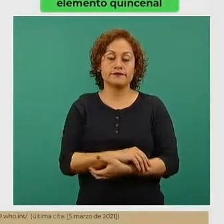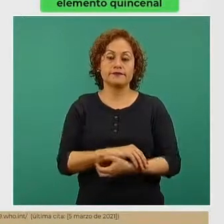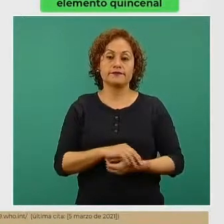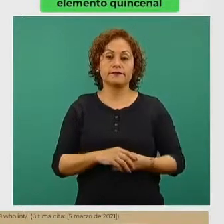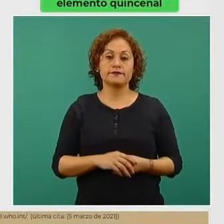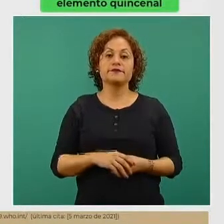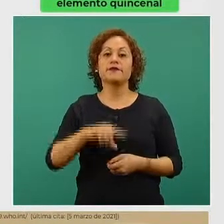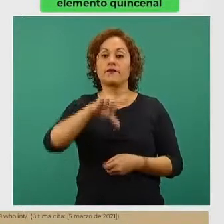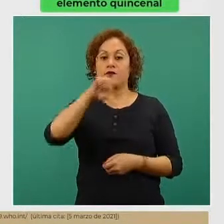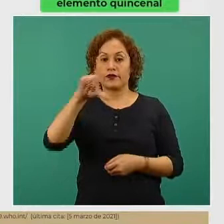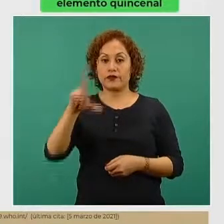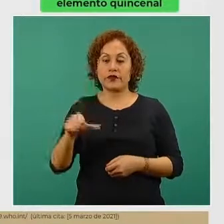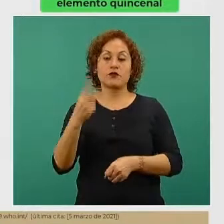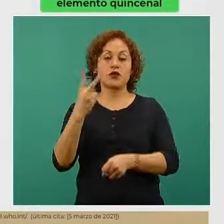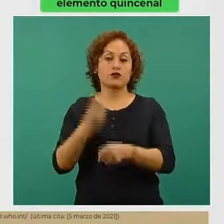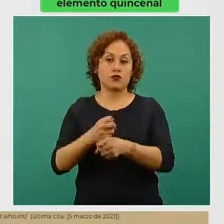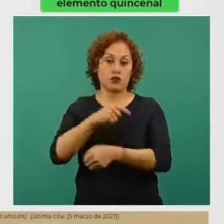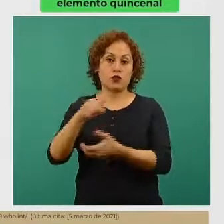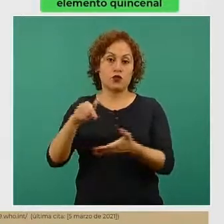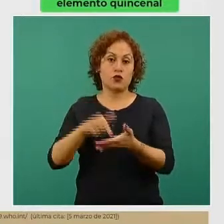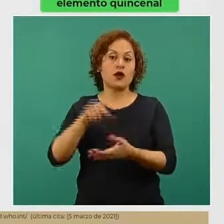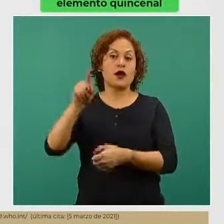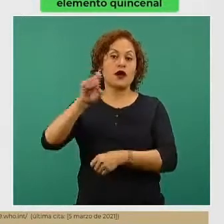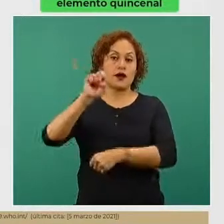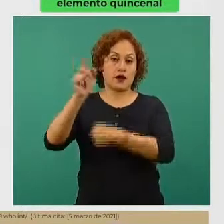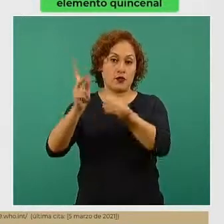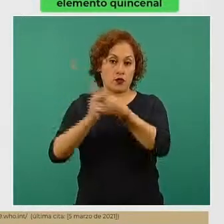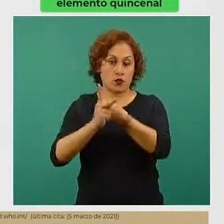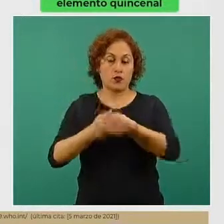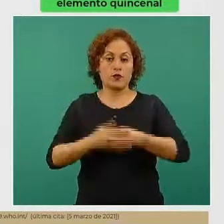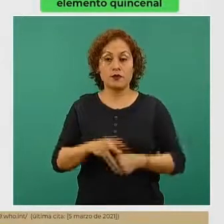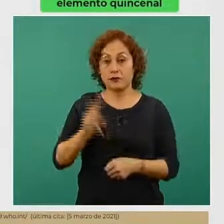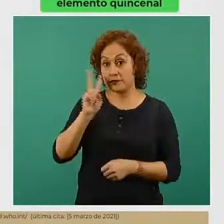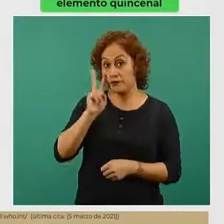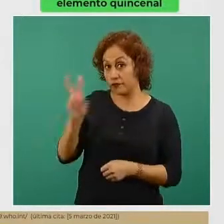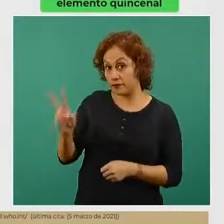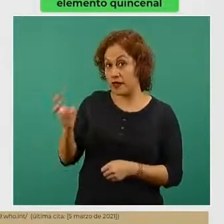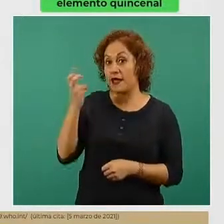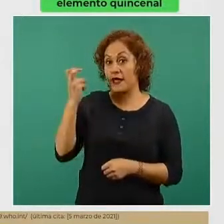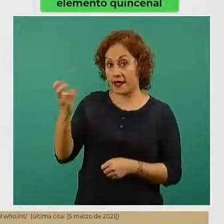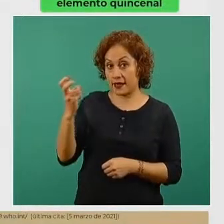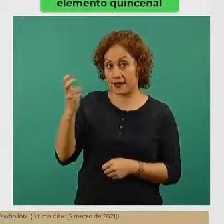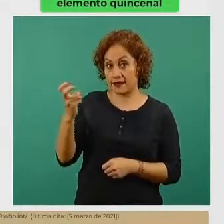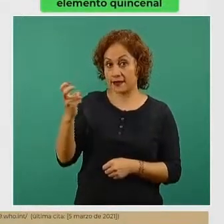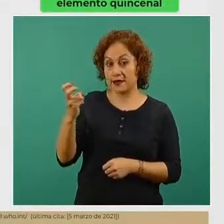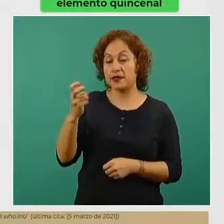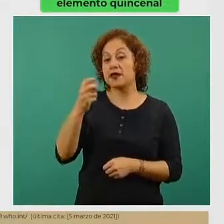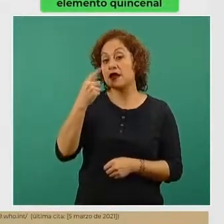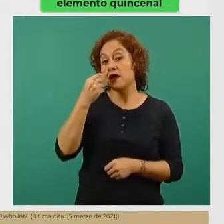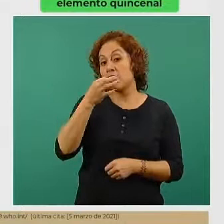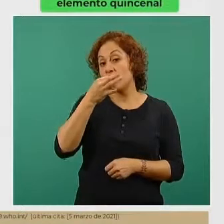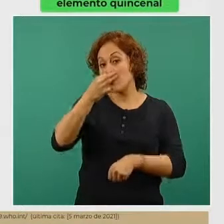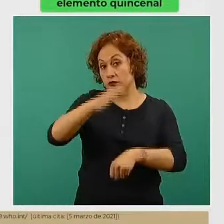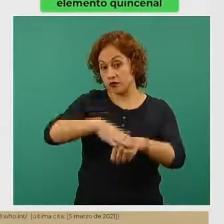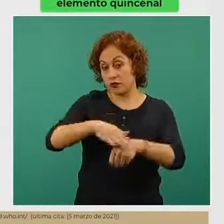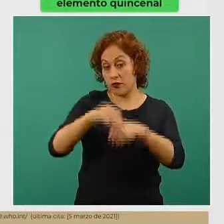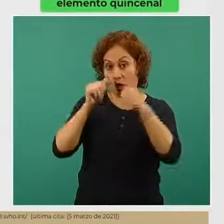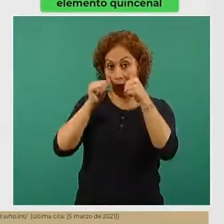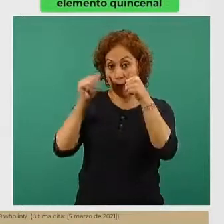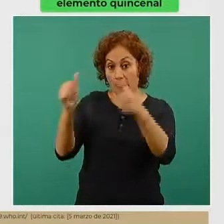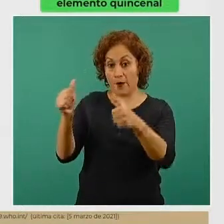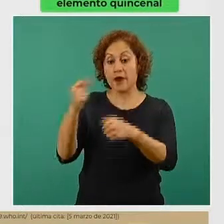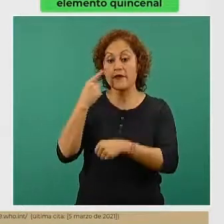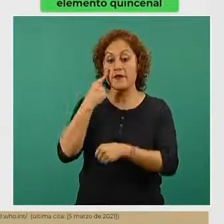seguida por la región europea. Ahora es importante que veamos este gráfico y llamamos su atención, porque como podemos ver en la